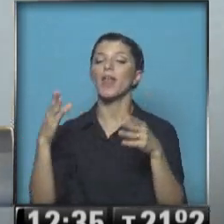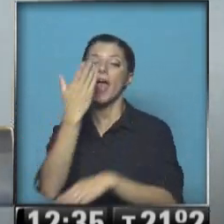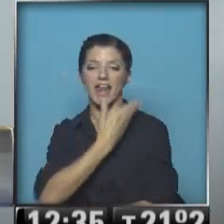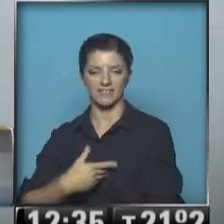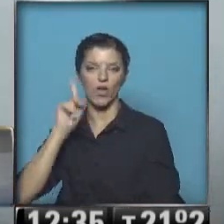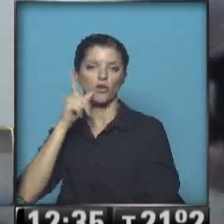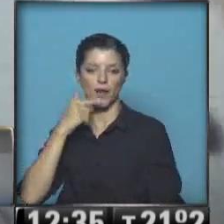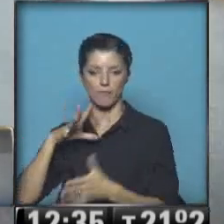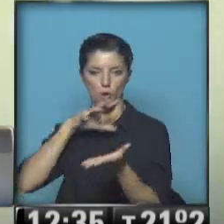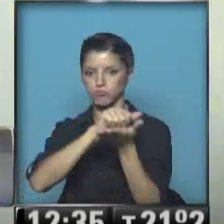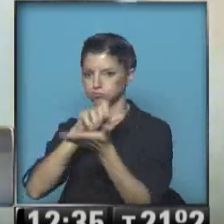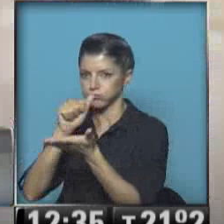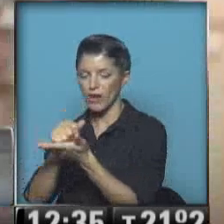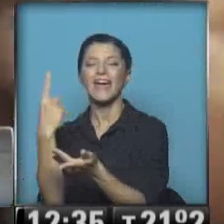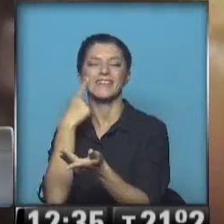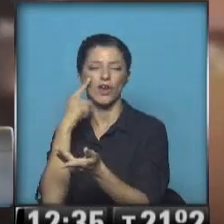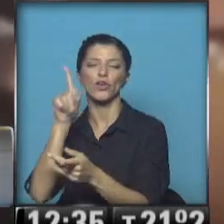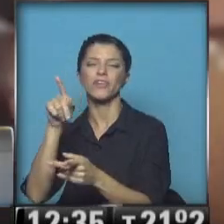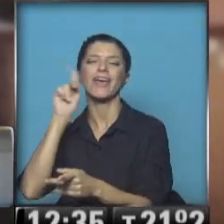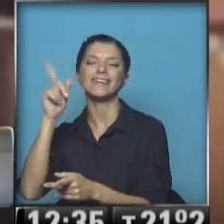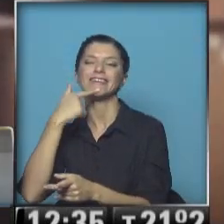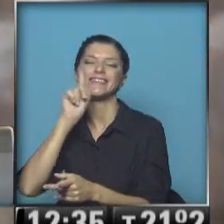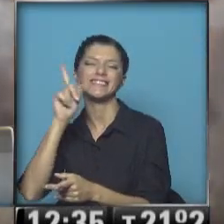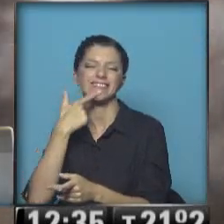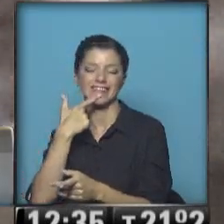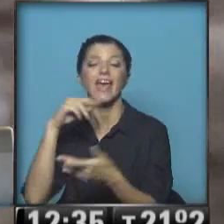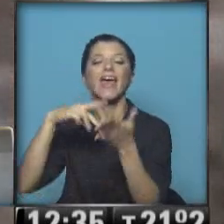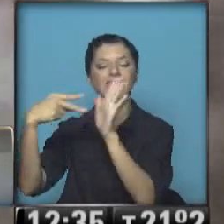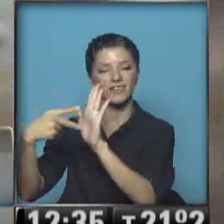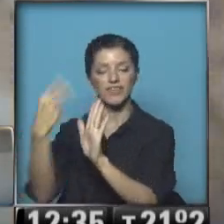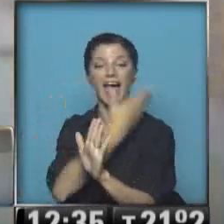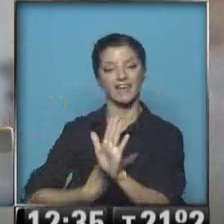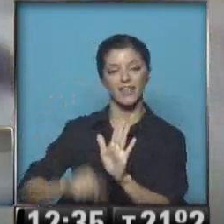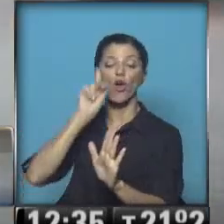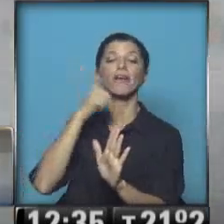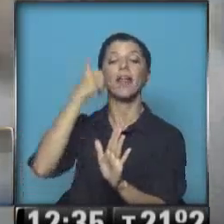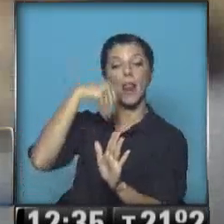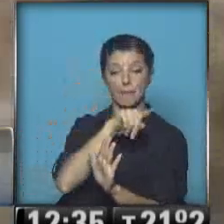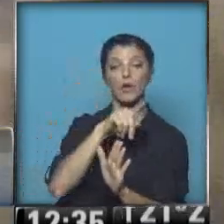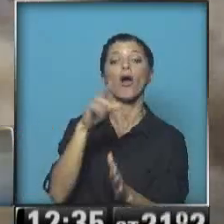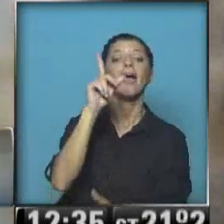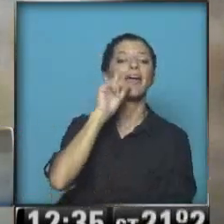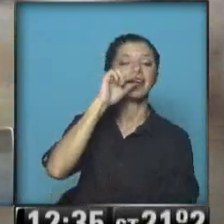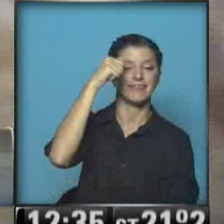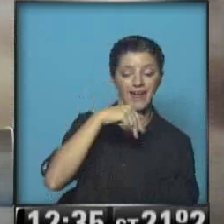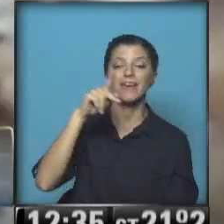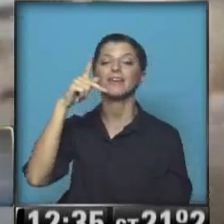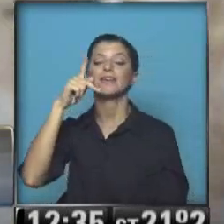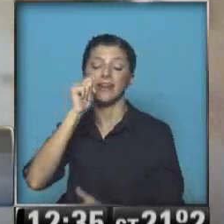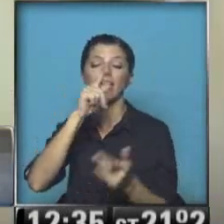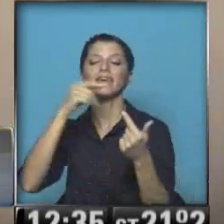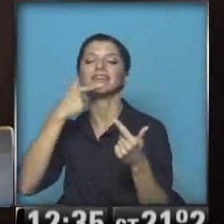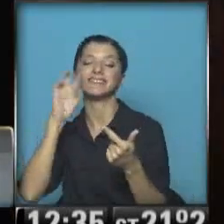islámico también conocida como Isis es decir estado islámico en ir y Siria según sus siglas en inglés